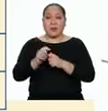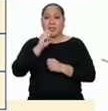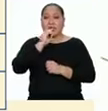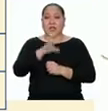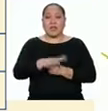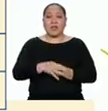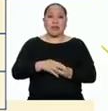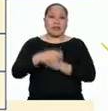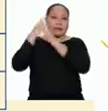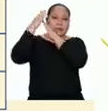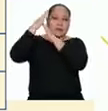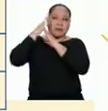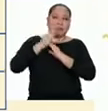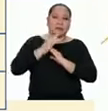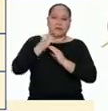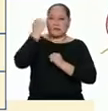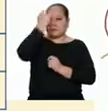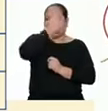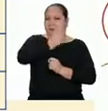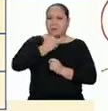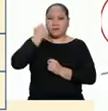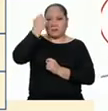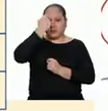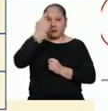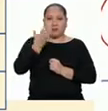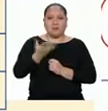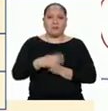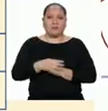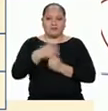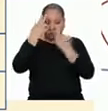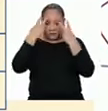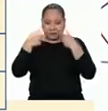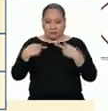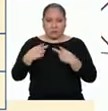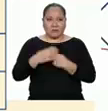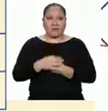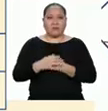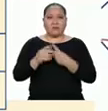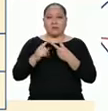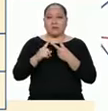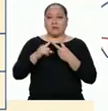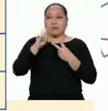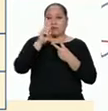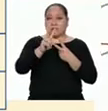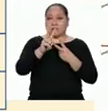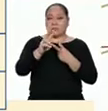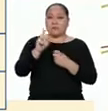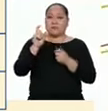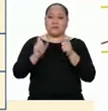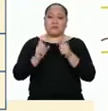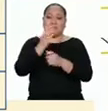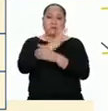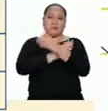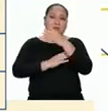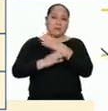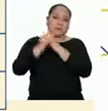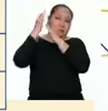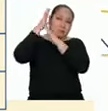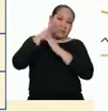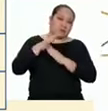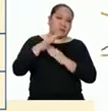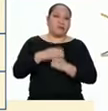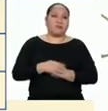por sus rasgos faciales y o físicos. Solo 2 fueron discriminadas por tener alguna